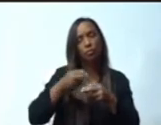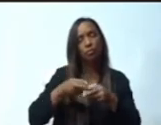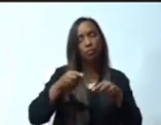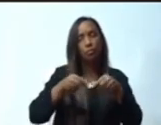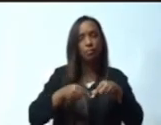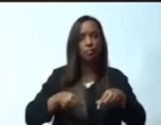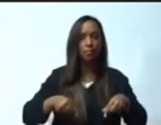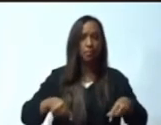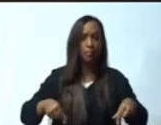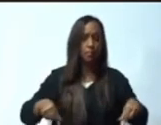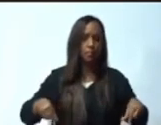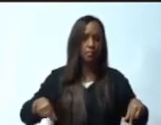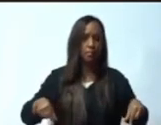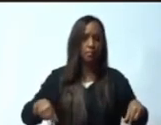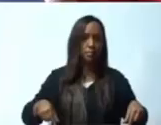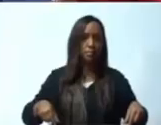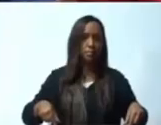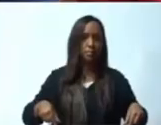Pedernales.